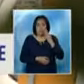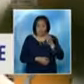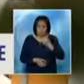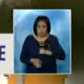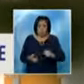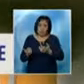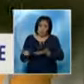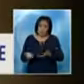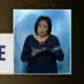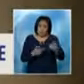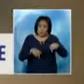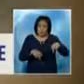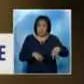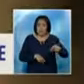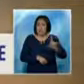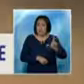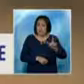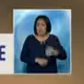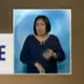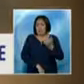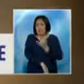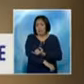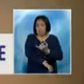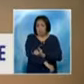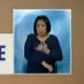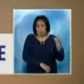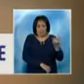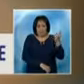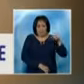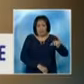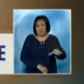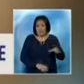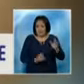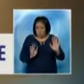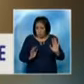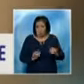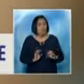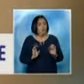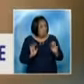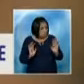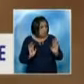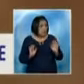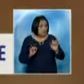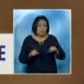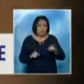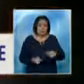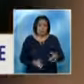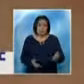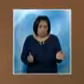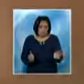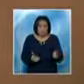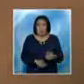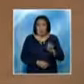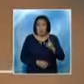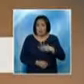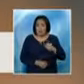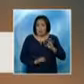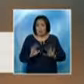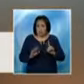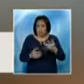sería derivada este lunes al Instituto Nacional del Niño. Ella espera que cumplan para que así la bebé de año y 11 meses